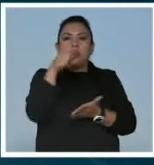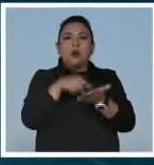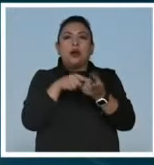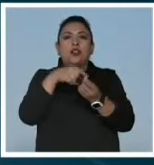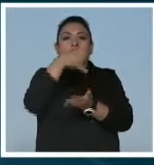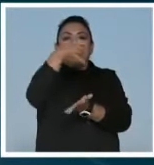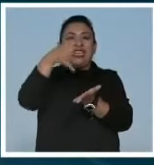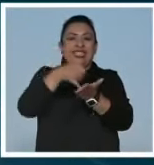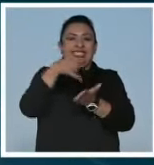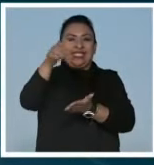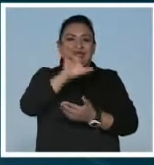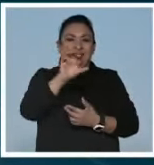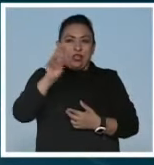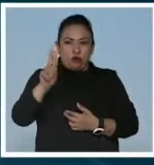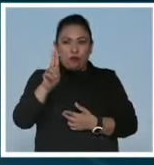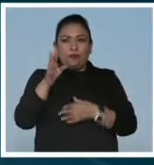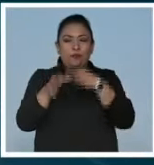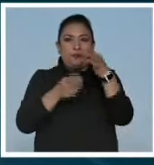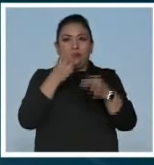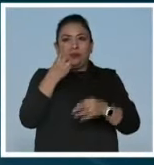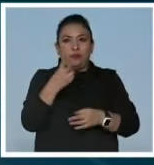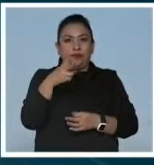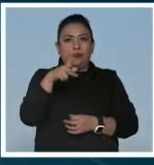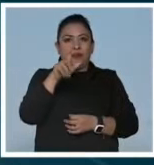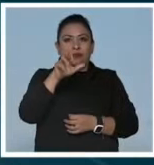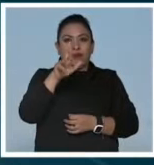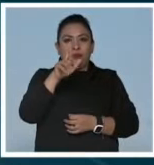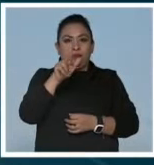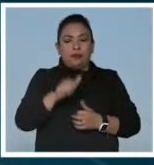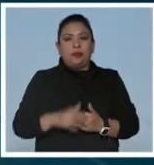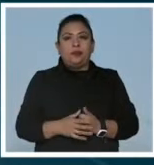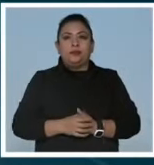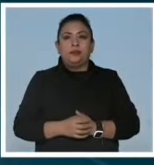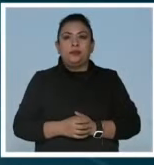islas de Ciudad Universitaria. Noticias 22, Karen Rivera.